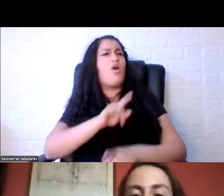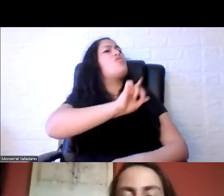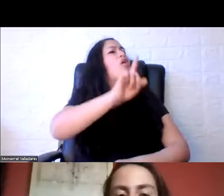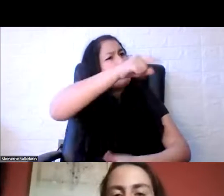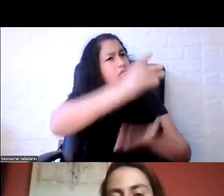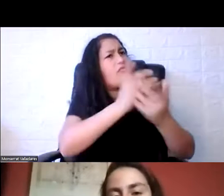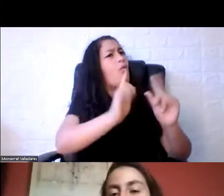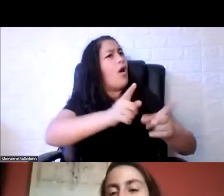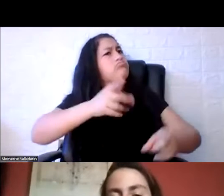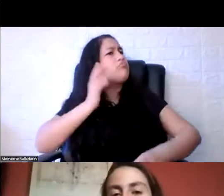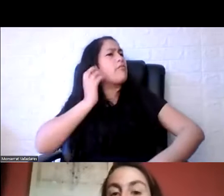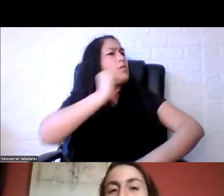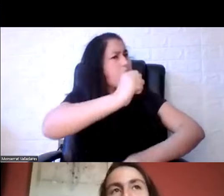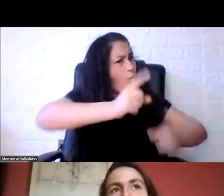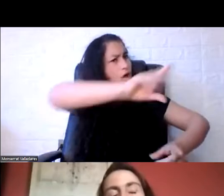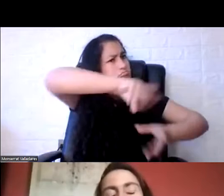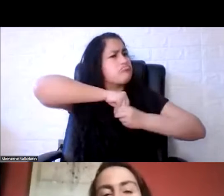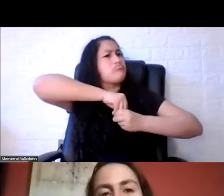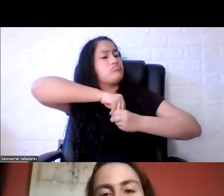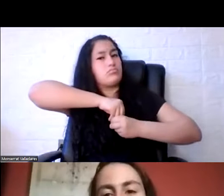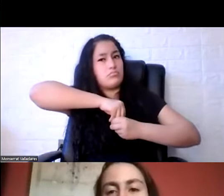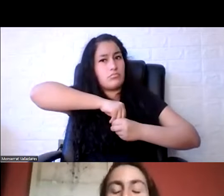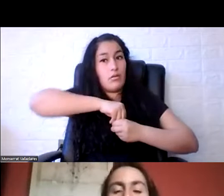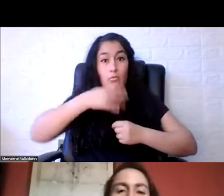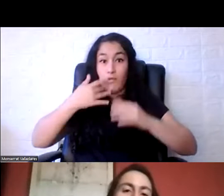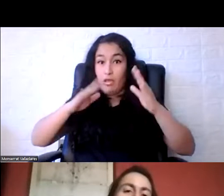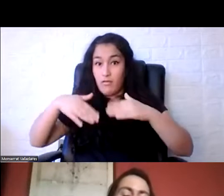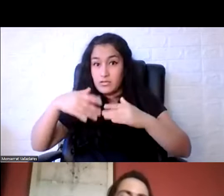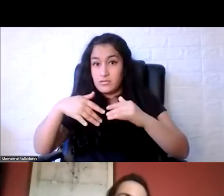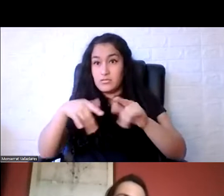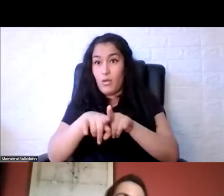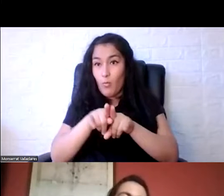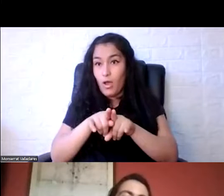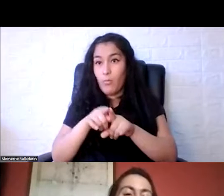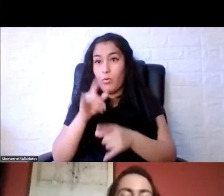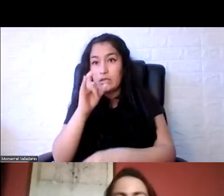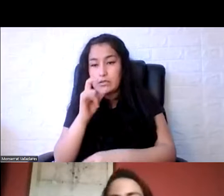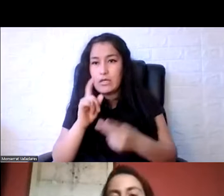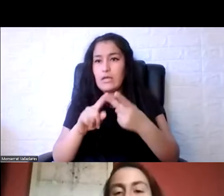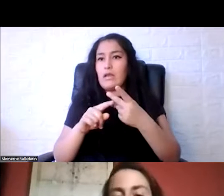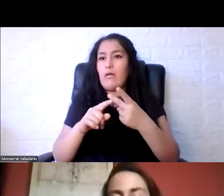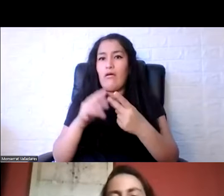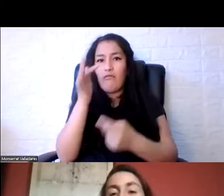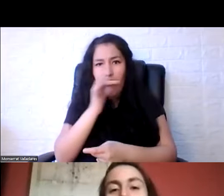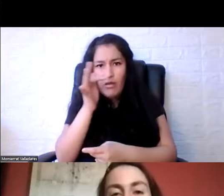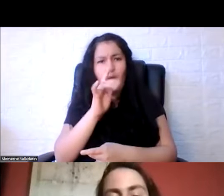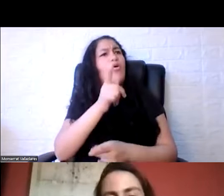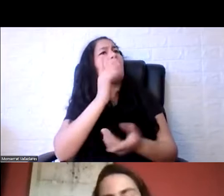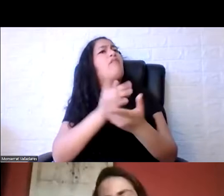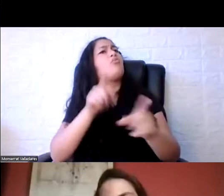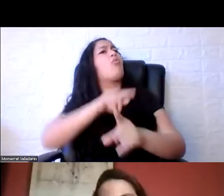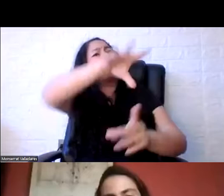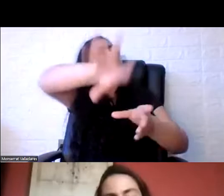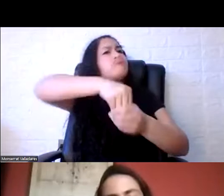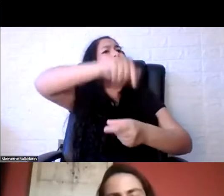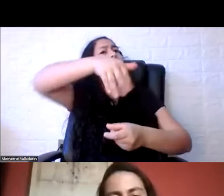tiene que ser feminista, que eso lo ve mucho hoy día uno en las redes sociales, esa como defínete, categorízate, identifícate, toda